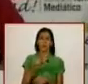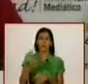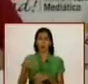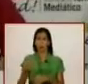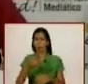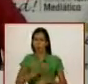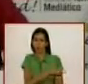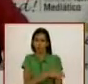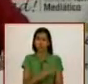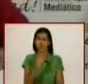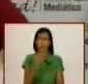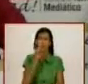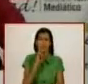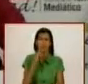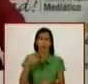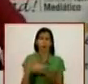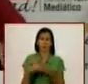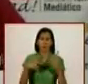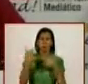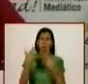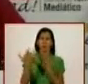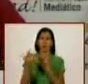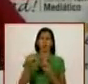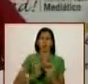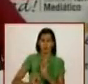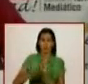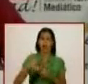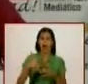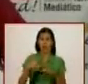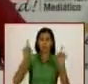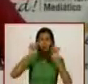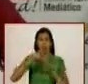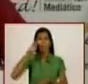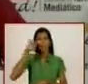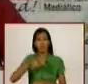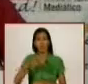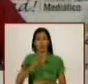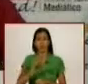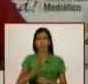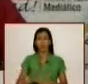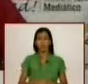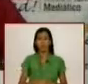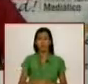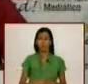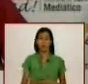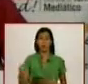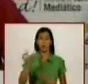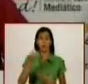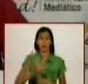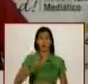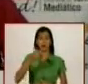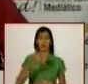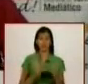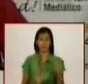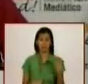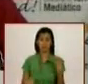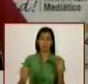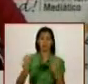sobre el pueblo venezolano para lograr el mayor nivel